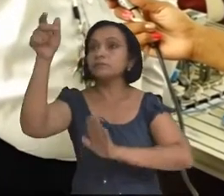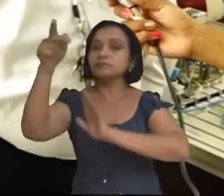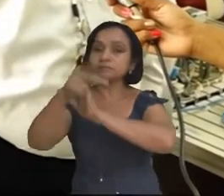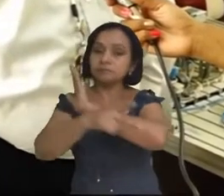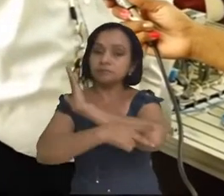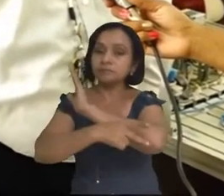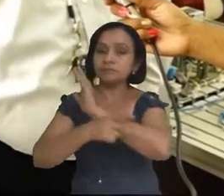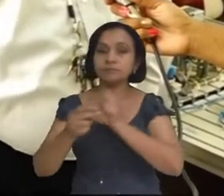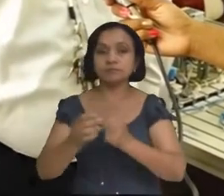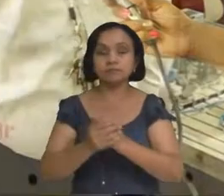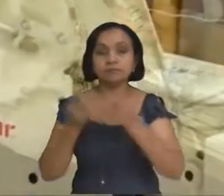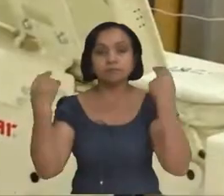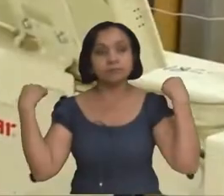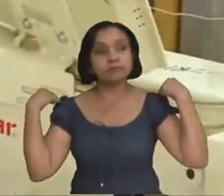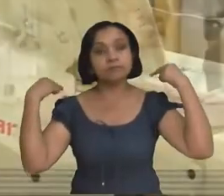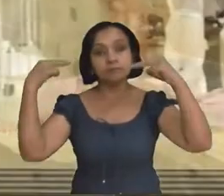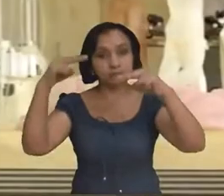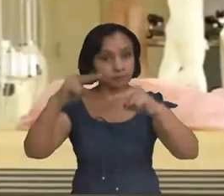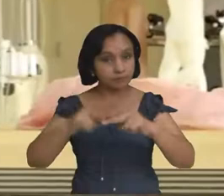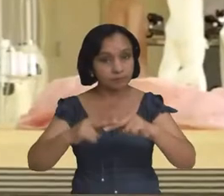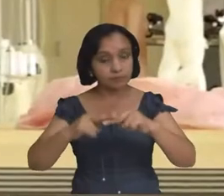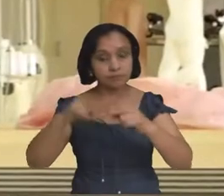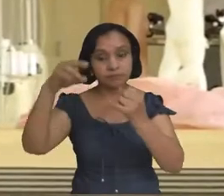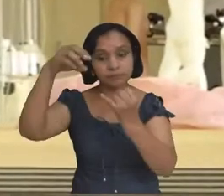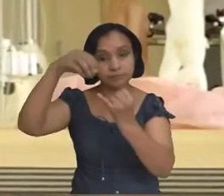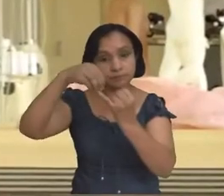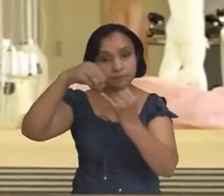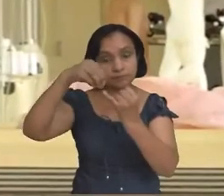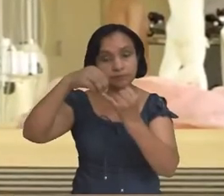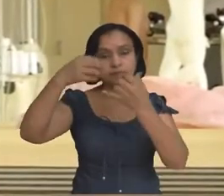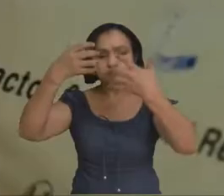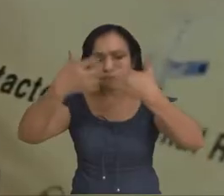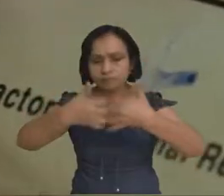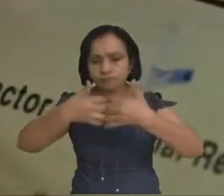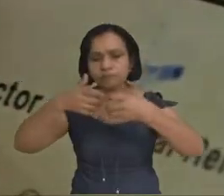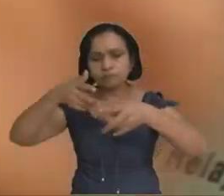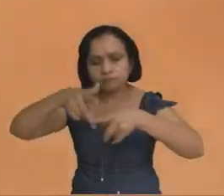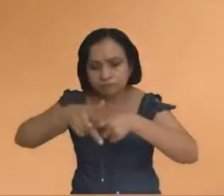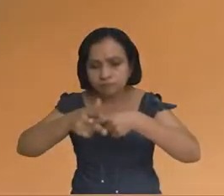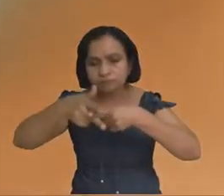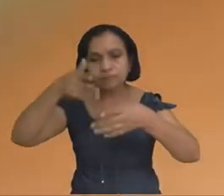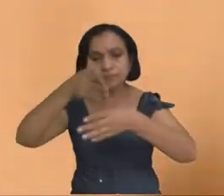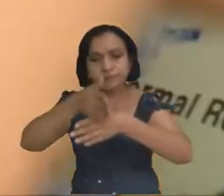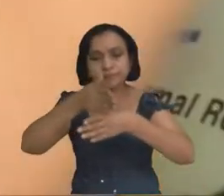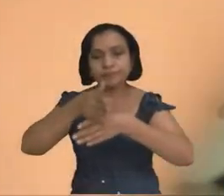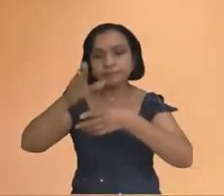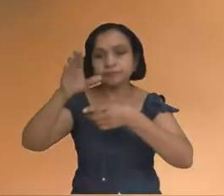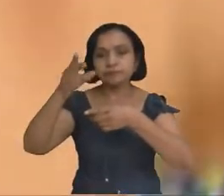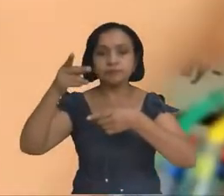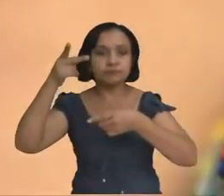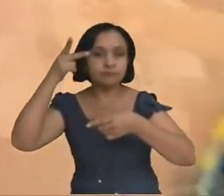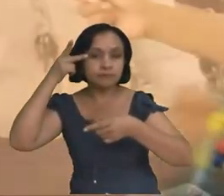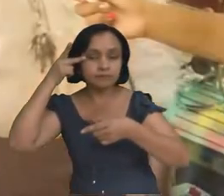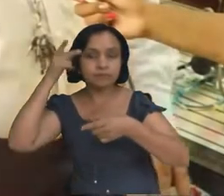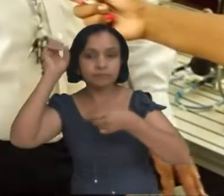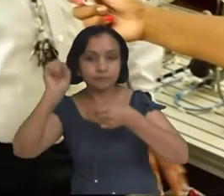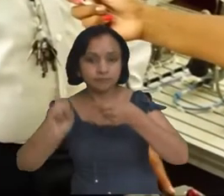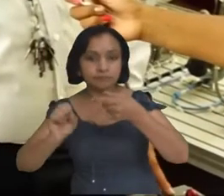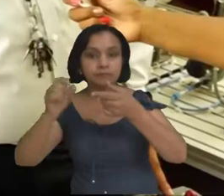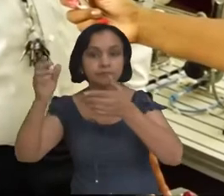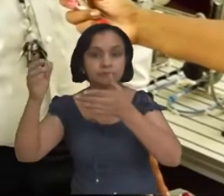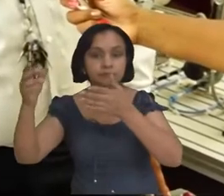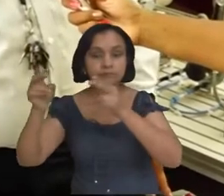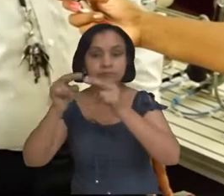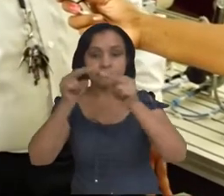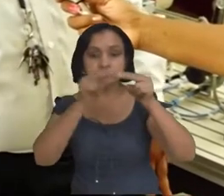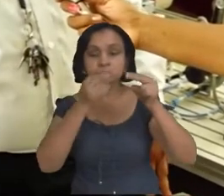En la mayoría de los docentes, en el tecnológico, en la parte industrial, hemos sido preparados por parte de Corea del Sur, en alianza con